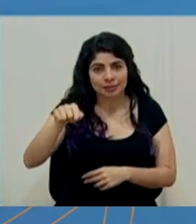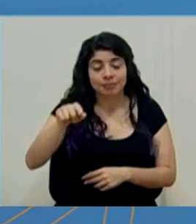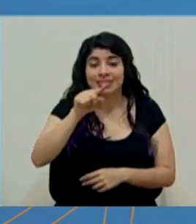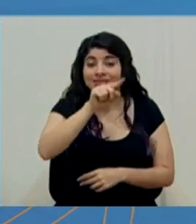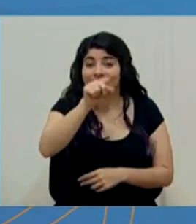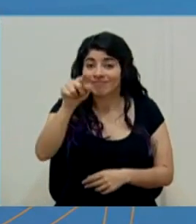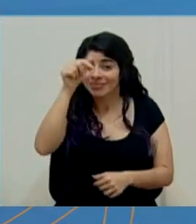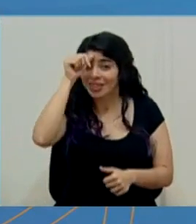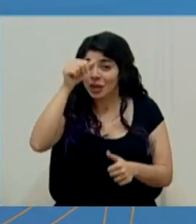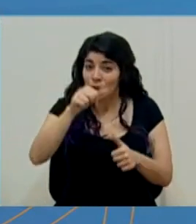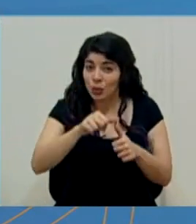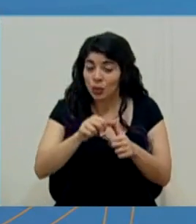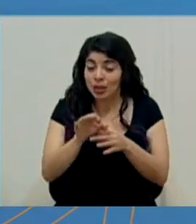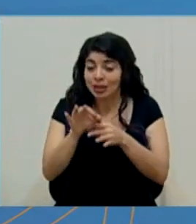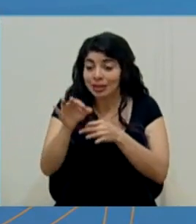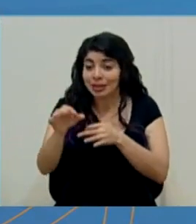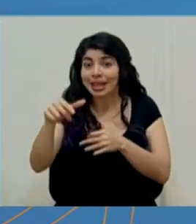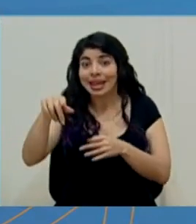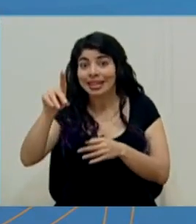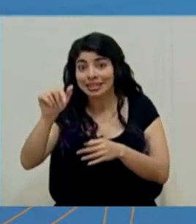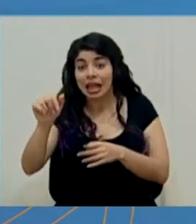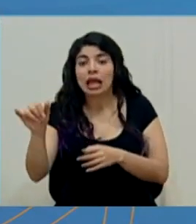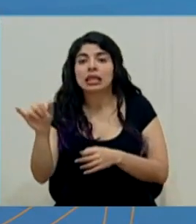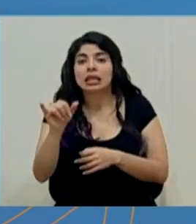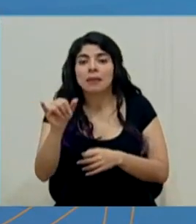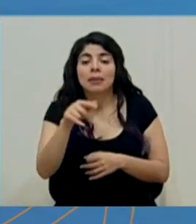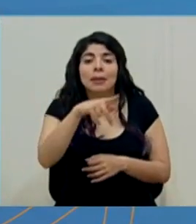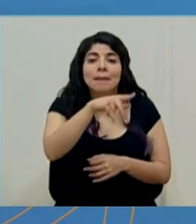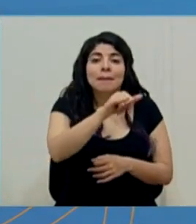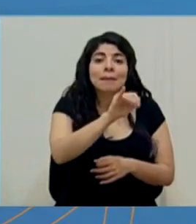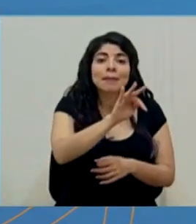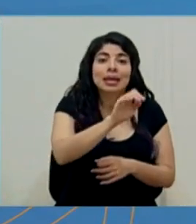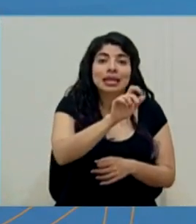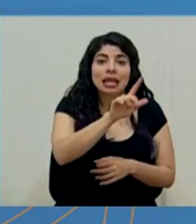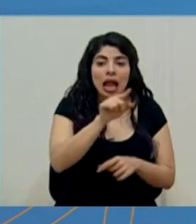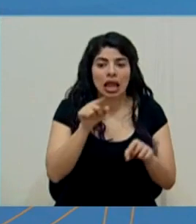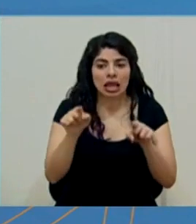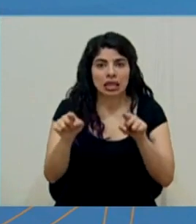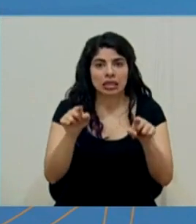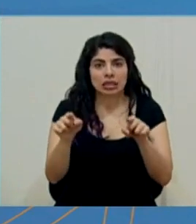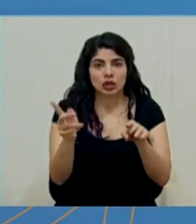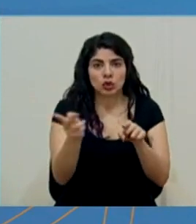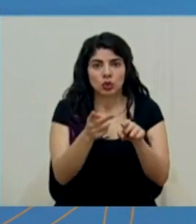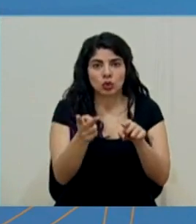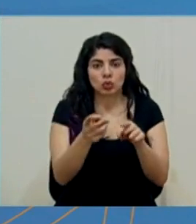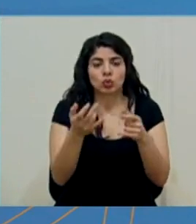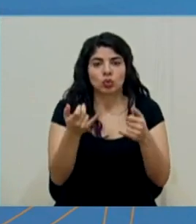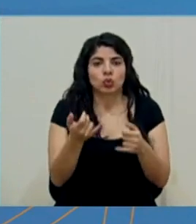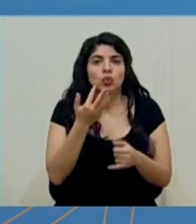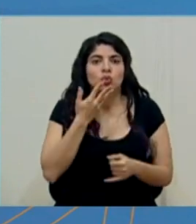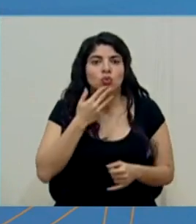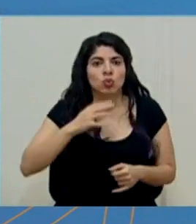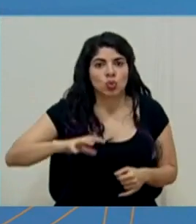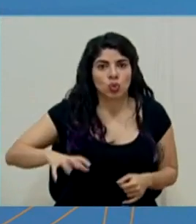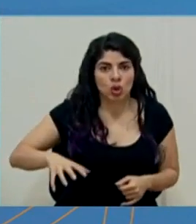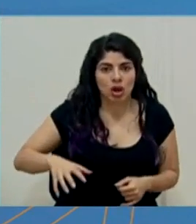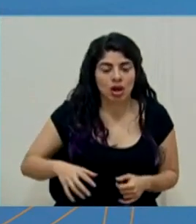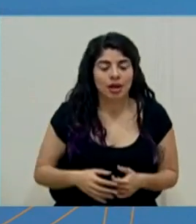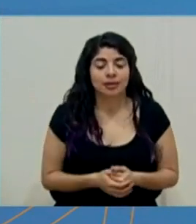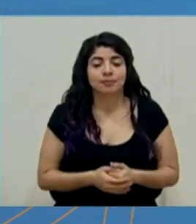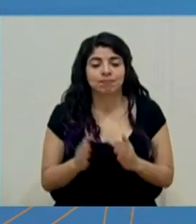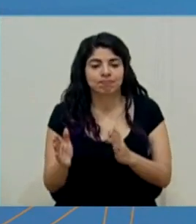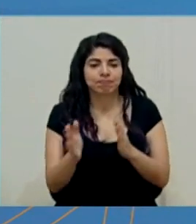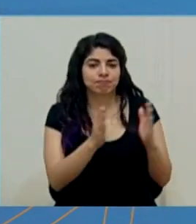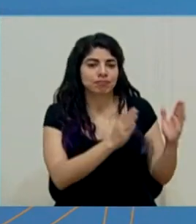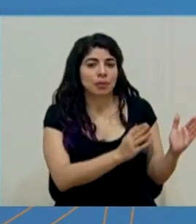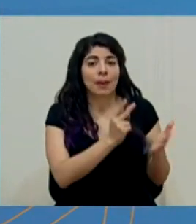que recordar que aparte del distrito de Quesada, el distrito de Pital también se encuentra en alerta naranja. De